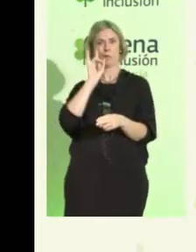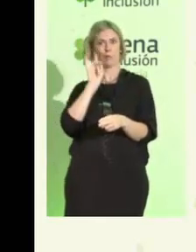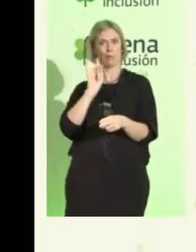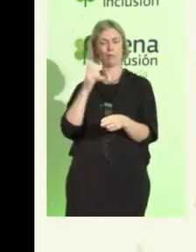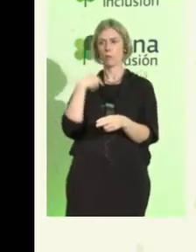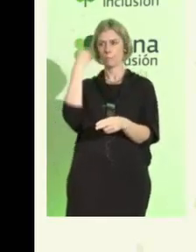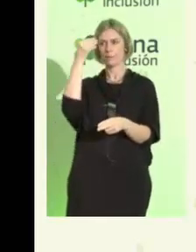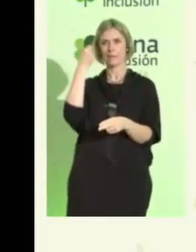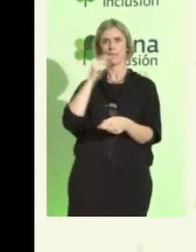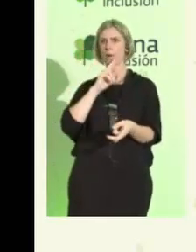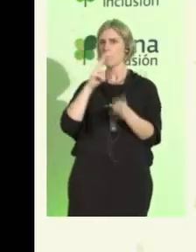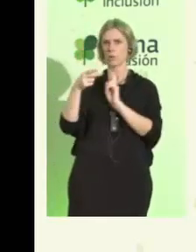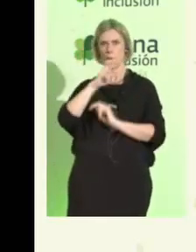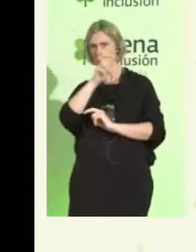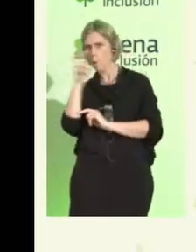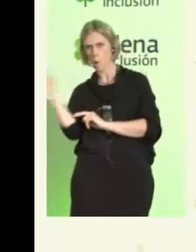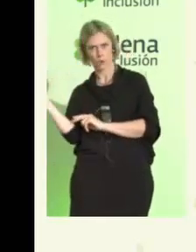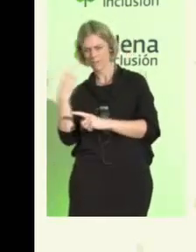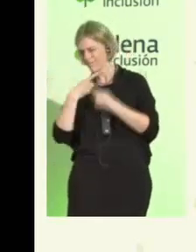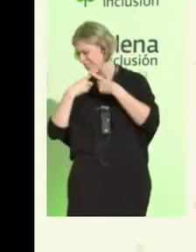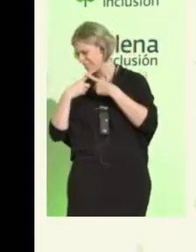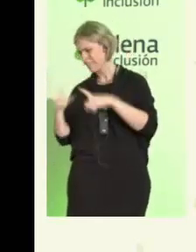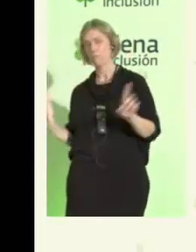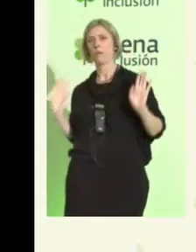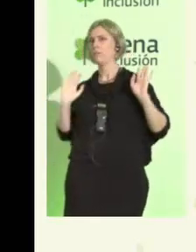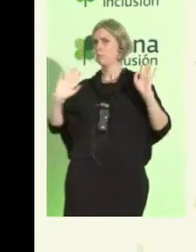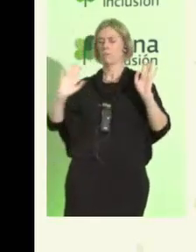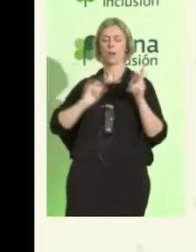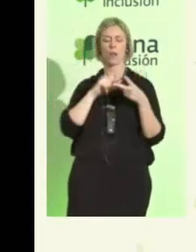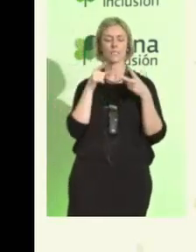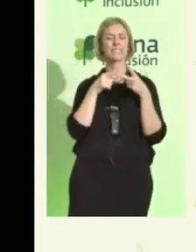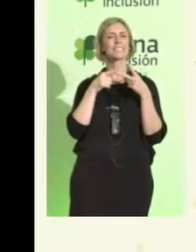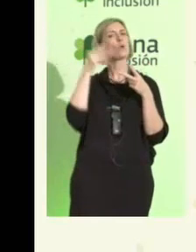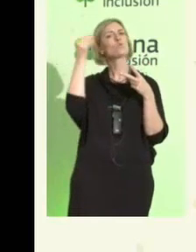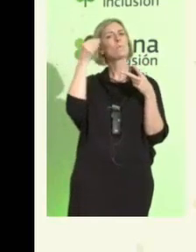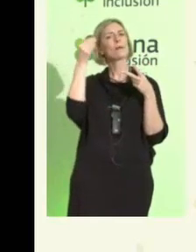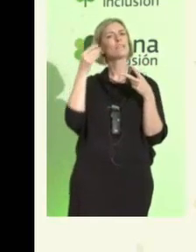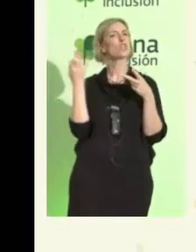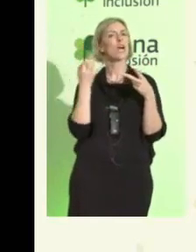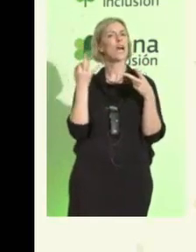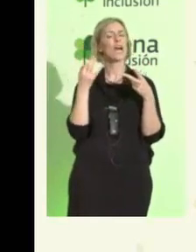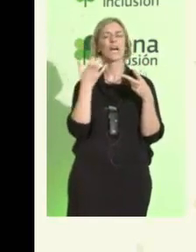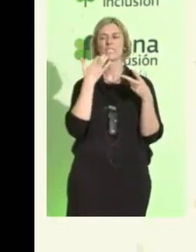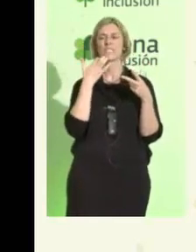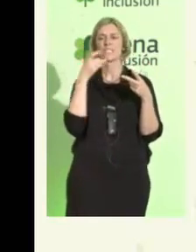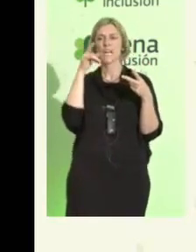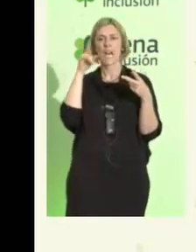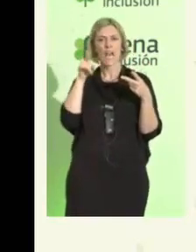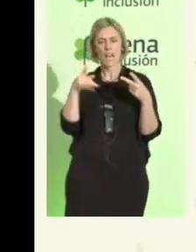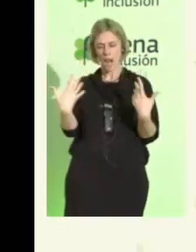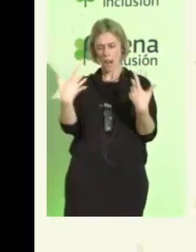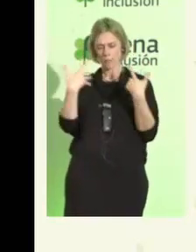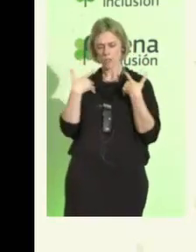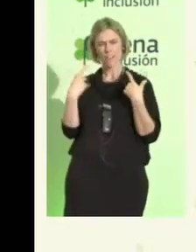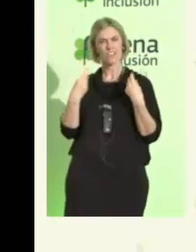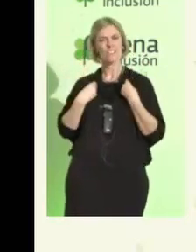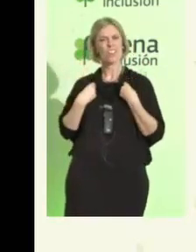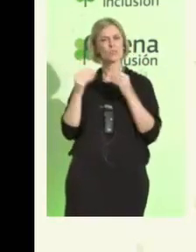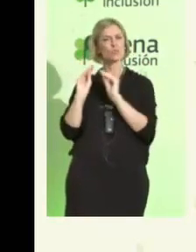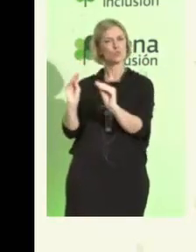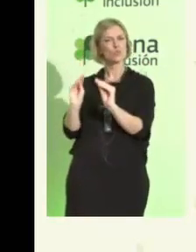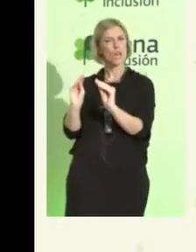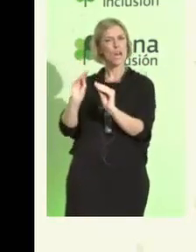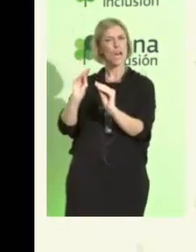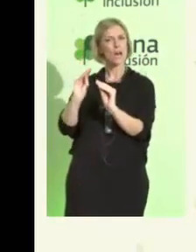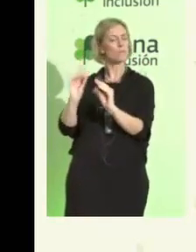totalmente diferente. Y el segundo pensamiento fue, si está ella a cargo y que de su vida, nunca nadie